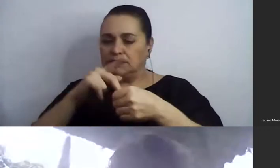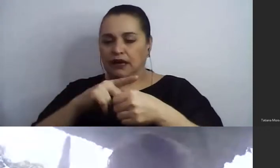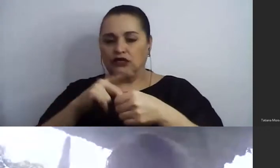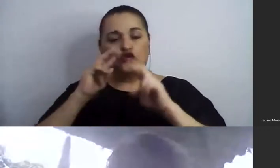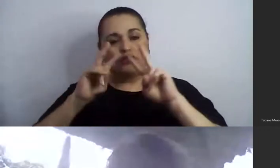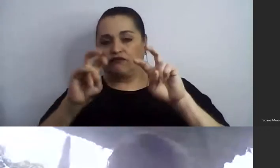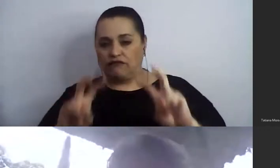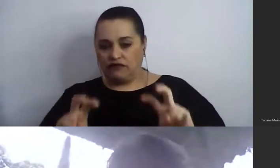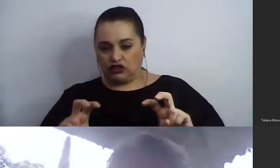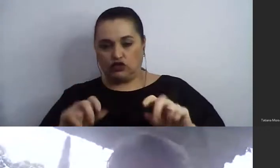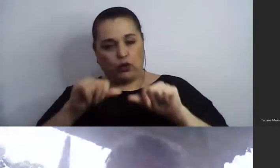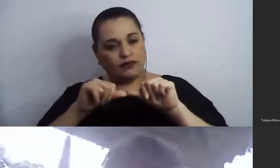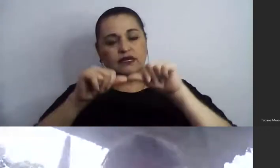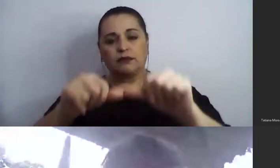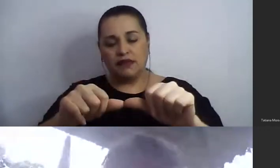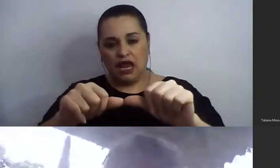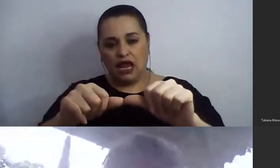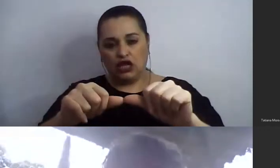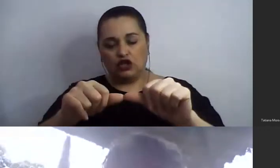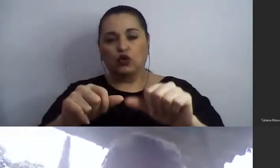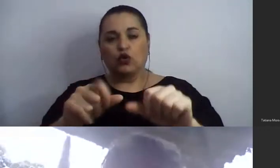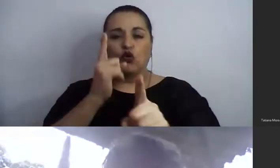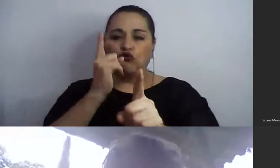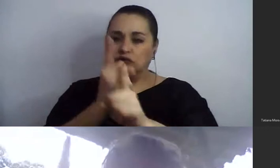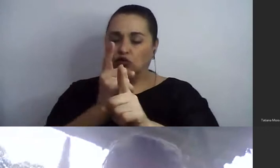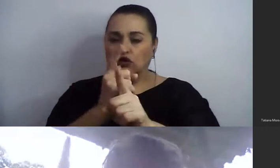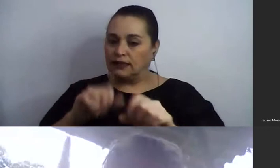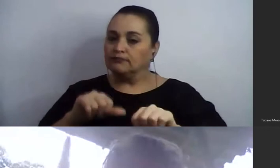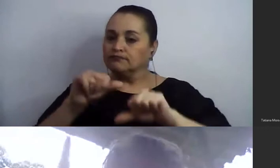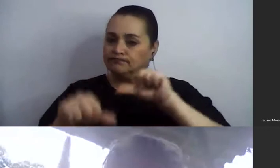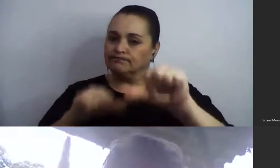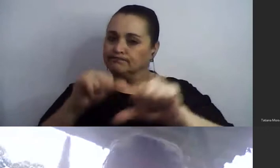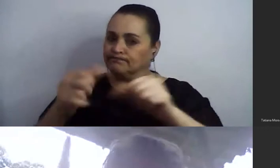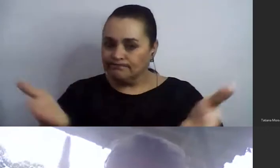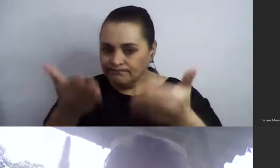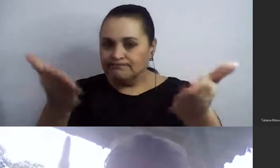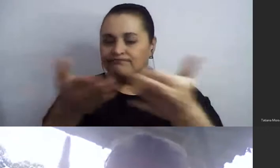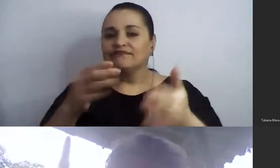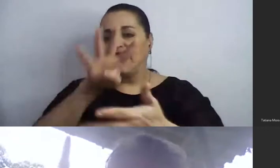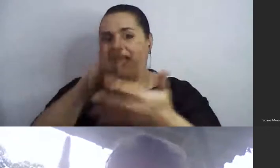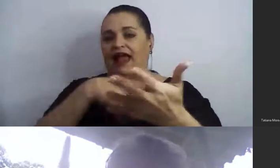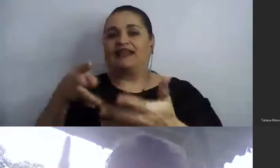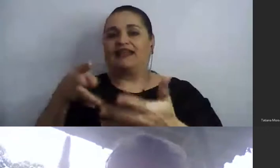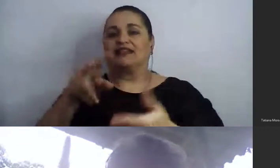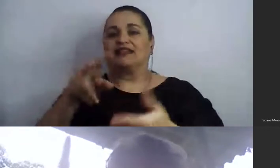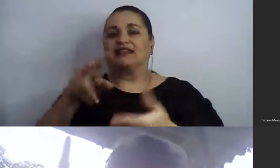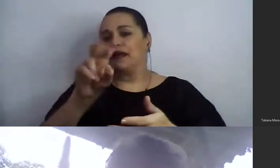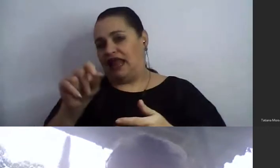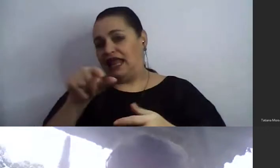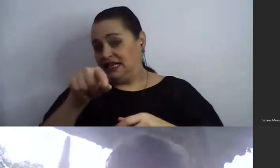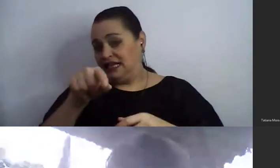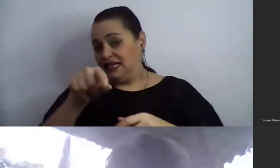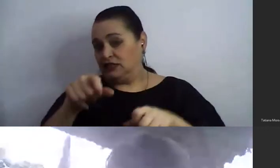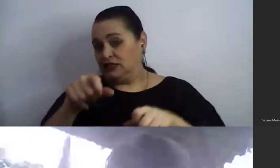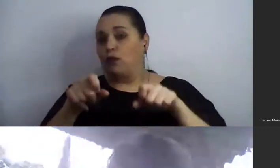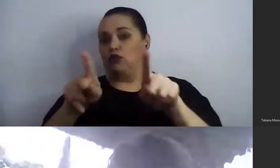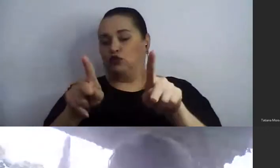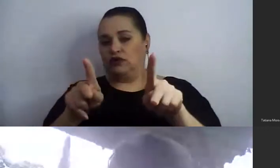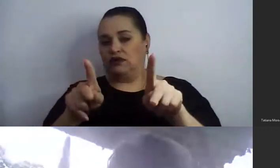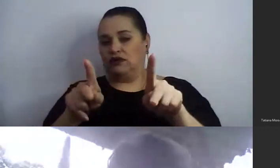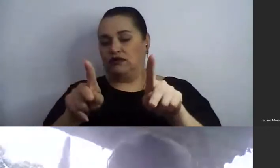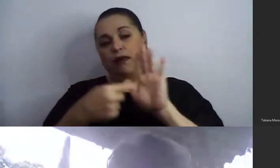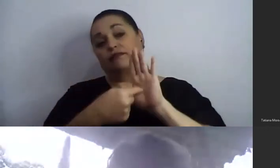revisión el seguimiento y la correspondiente puesta en marcha de la agenda 2030 sea esta la oportunidad para destacar